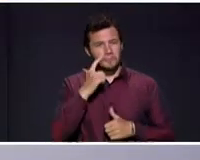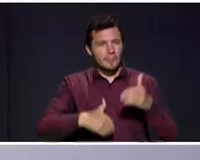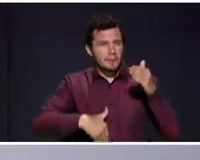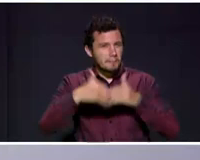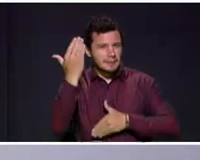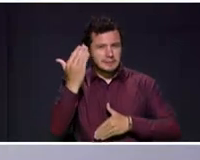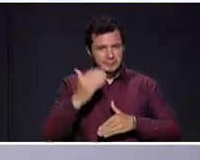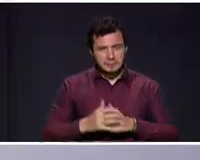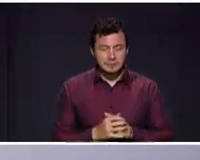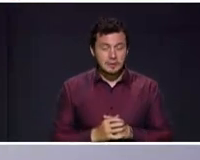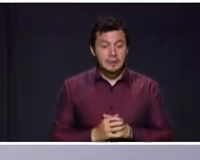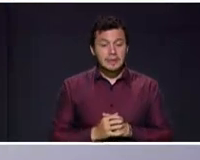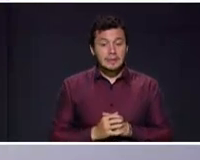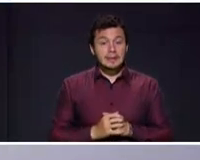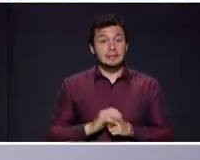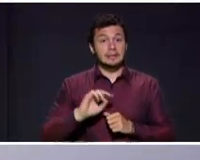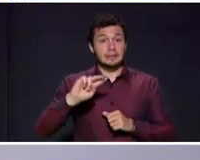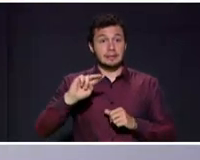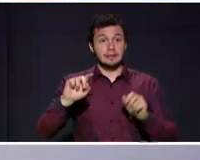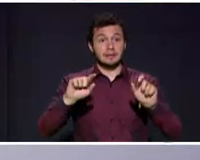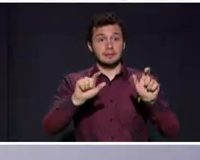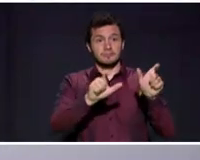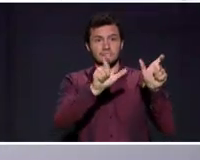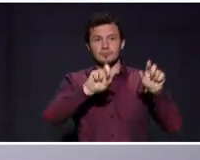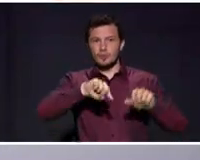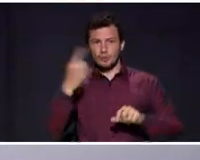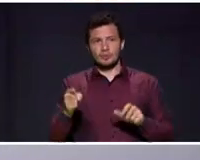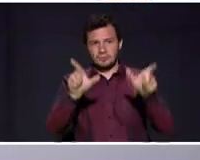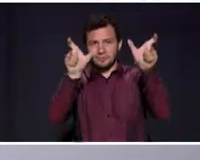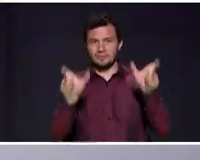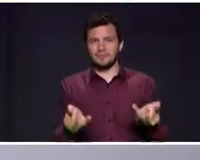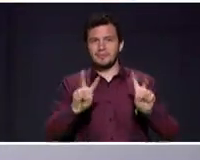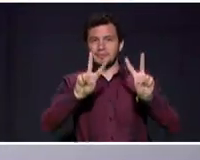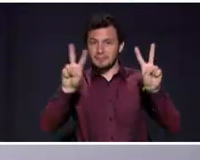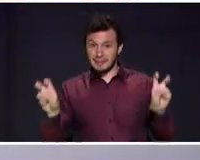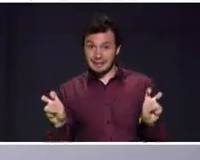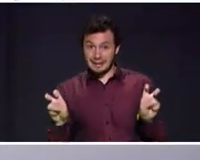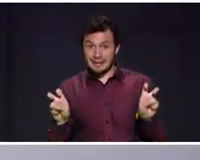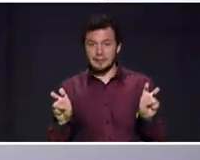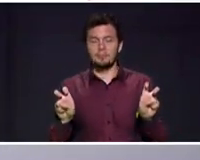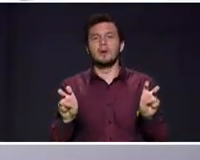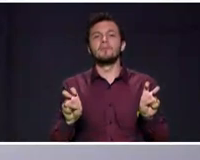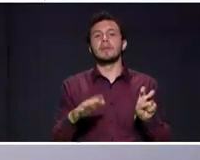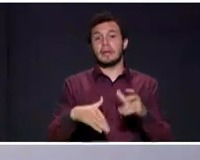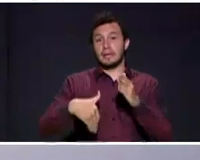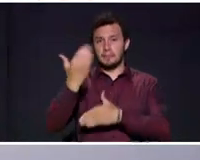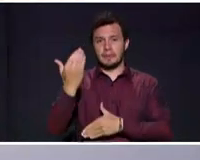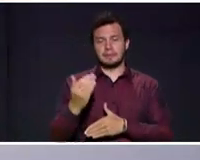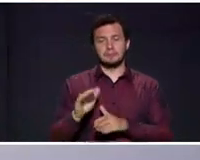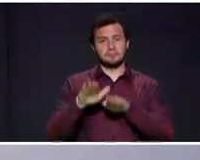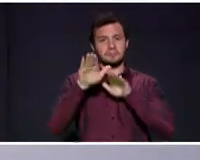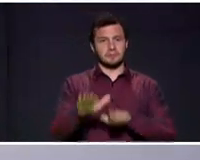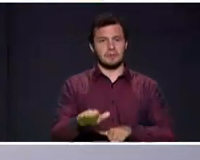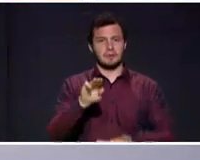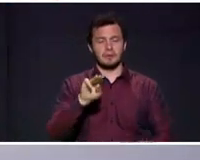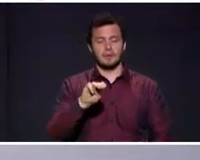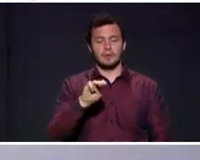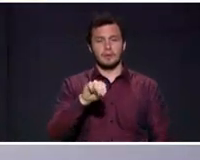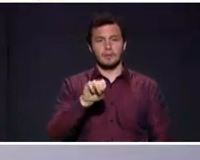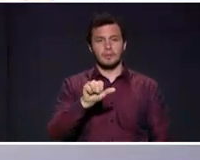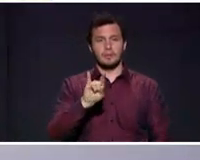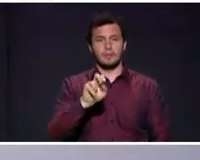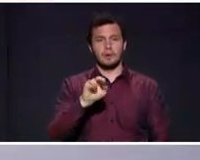sector con seguridad y sector agrario para este bloque inicia entonces el candidato mauricio tobón del movimiento tú